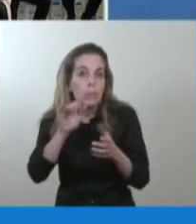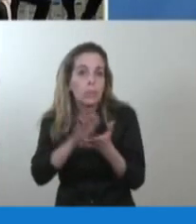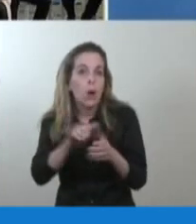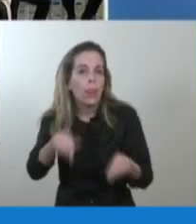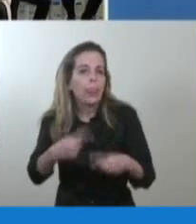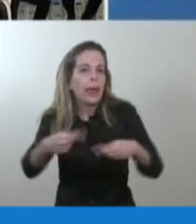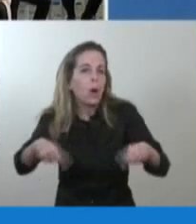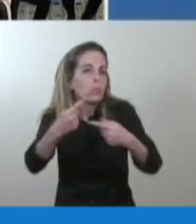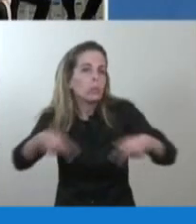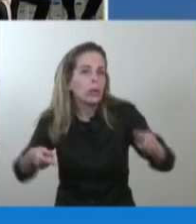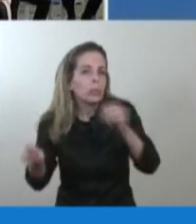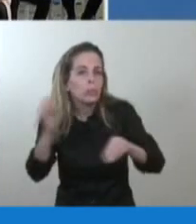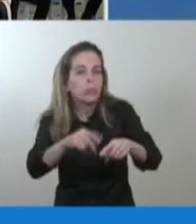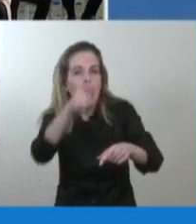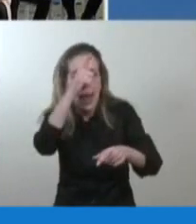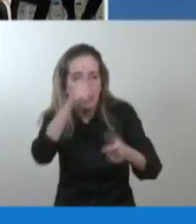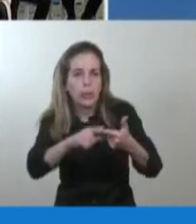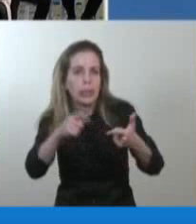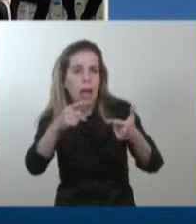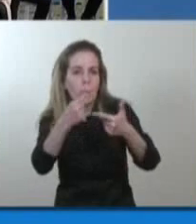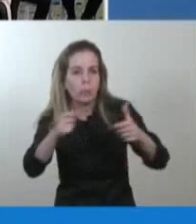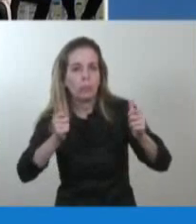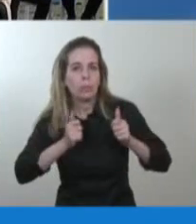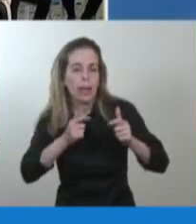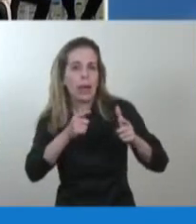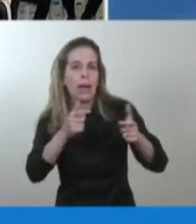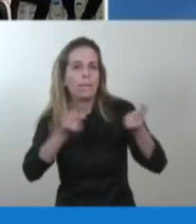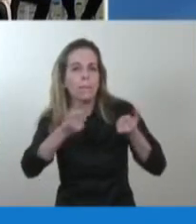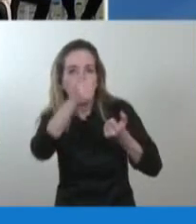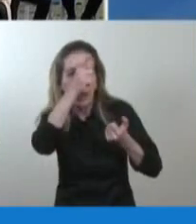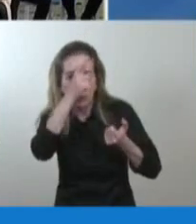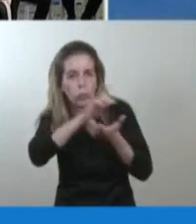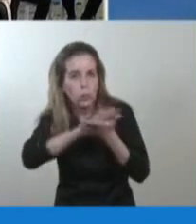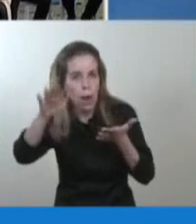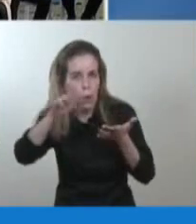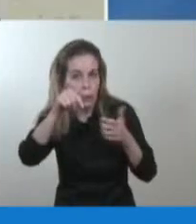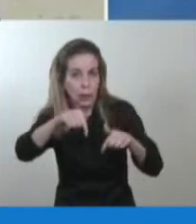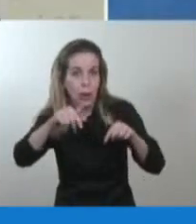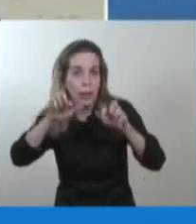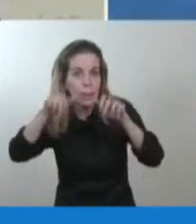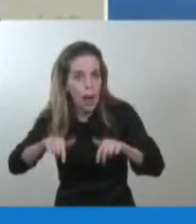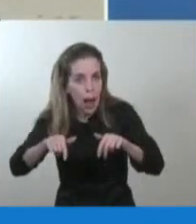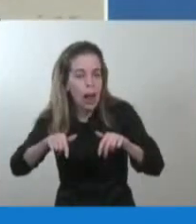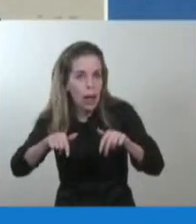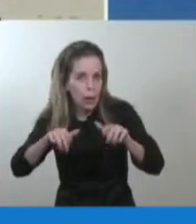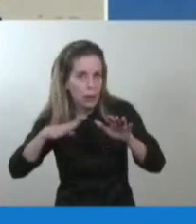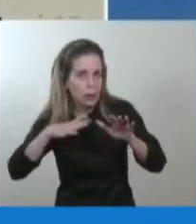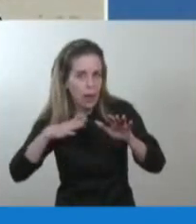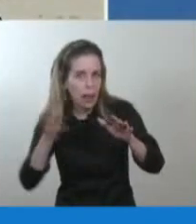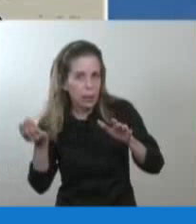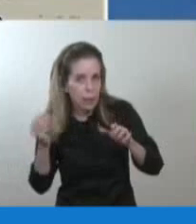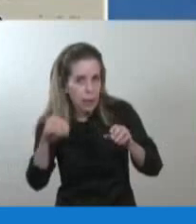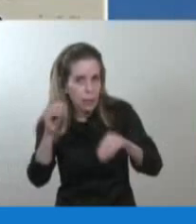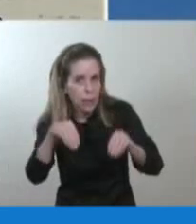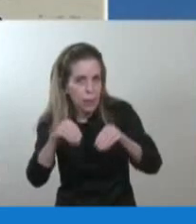de equipamiento hablamos hoy de patrulleros pero este plan no estaría completo